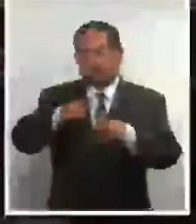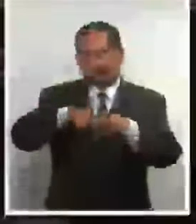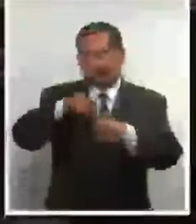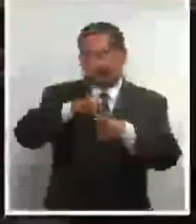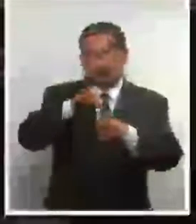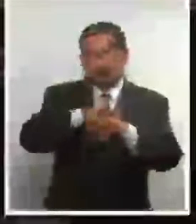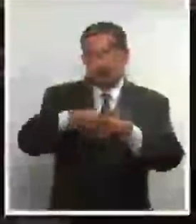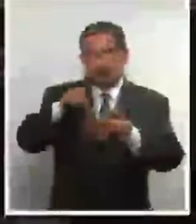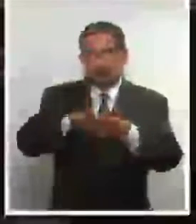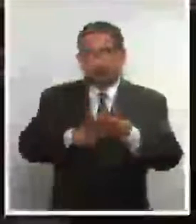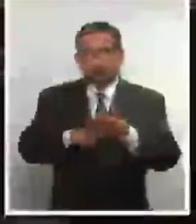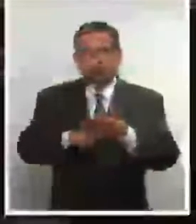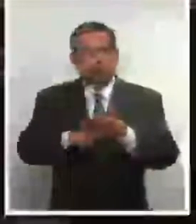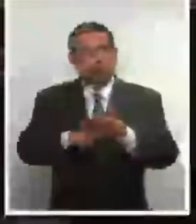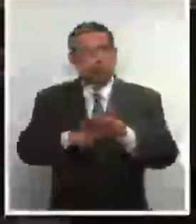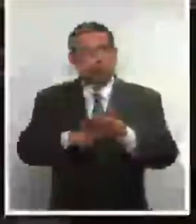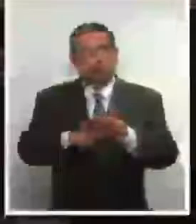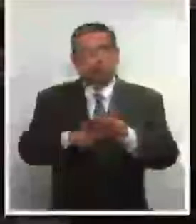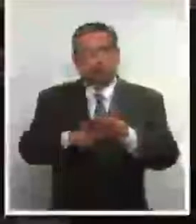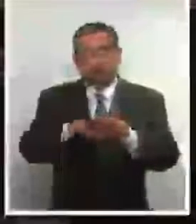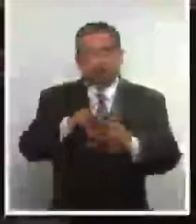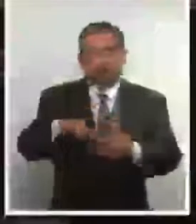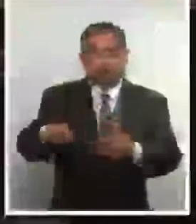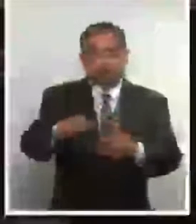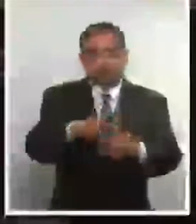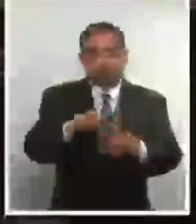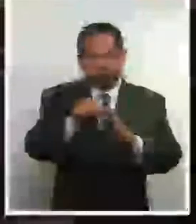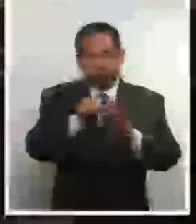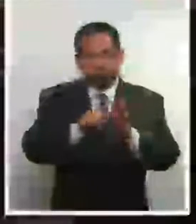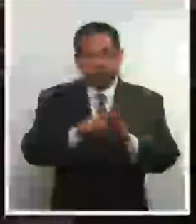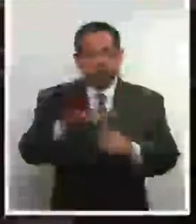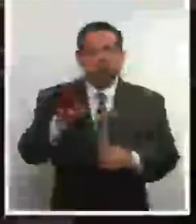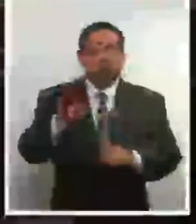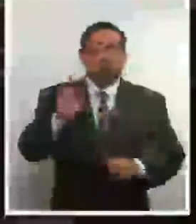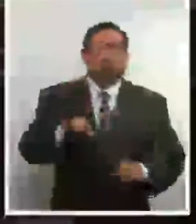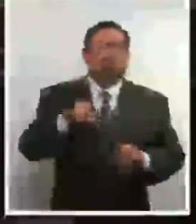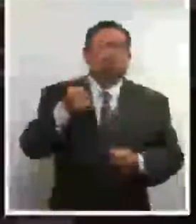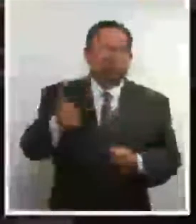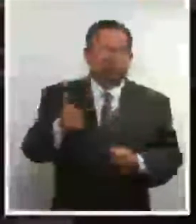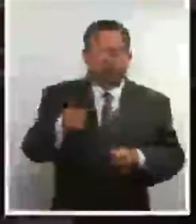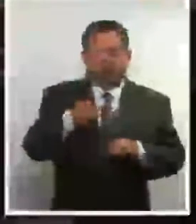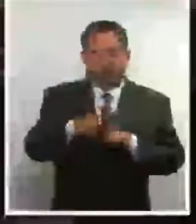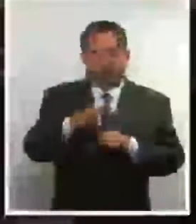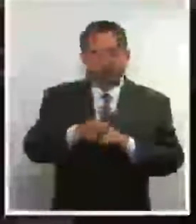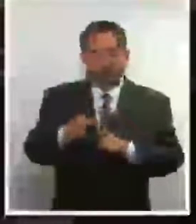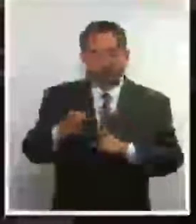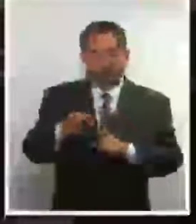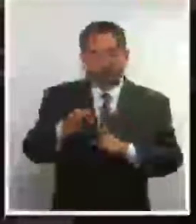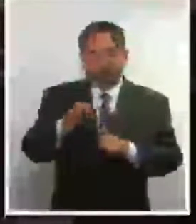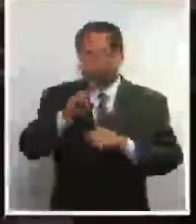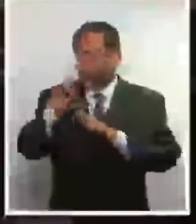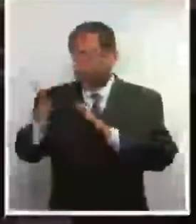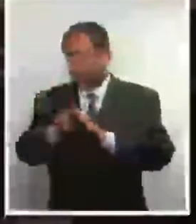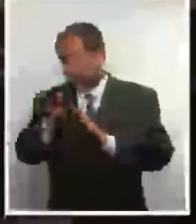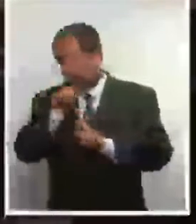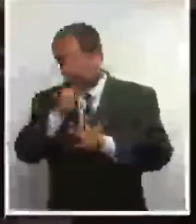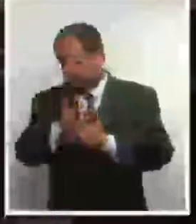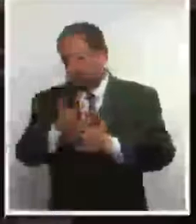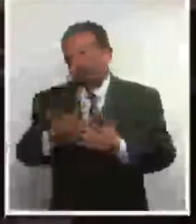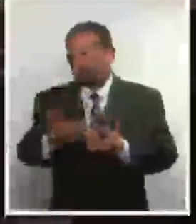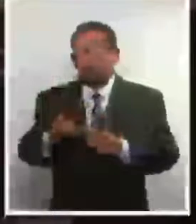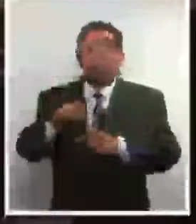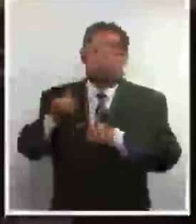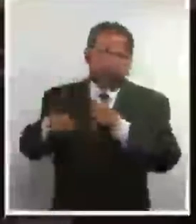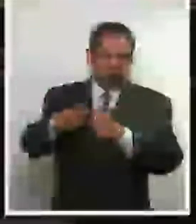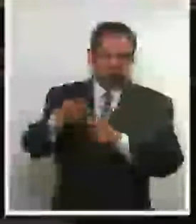votación nominal del artículo 46 y los numerales no reservados, los cuales